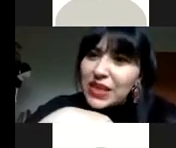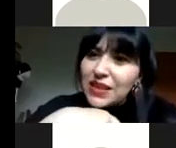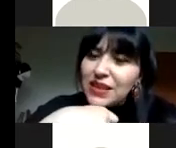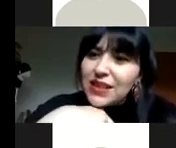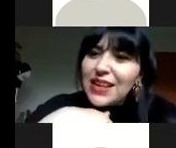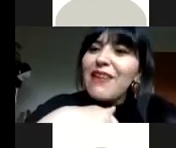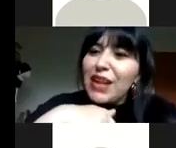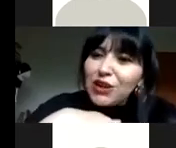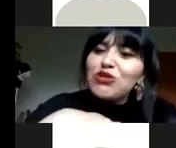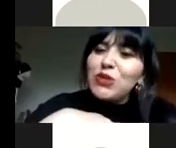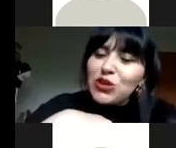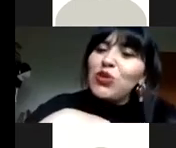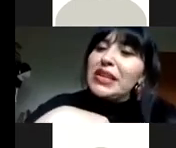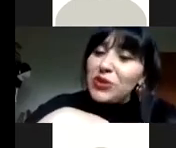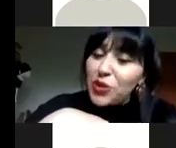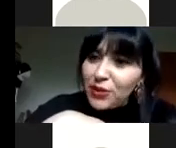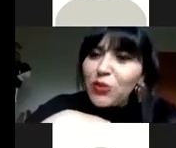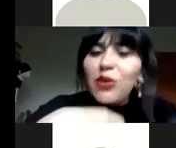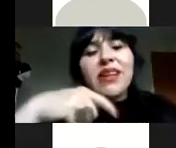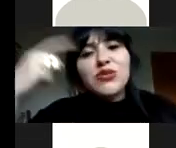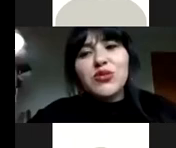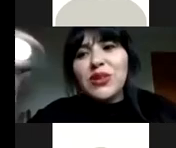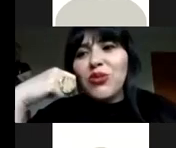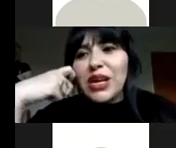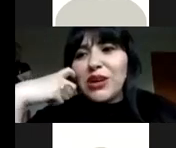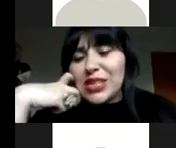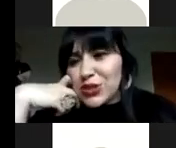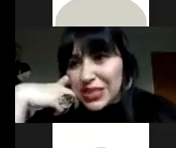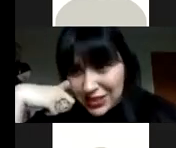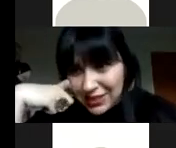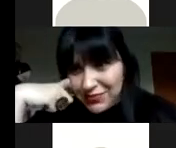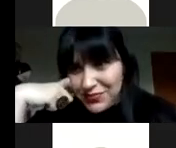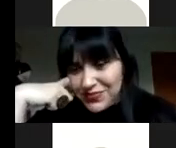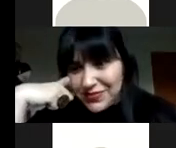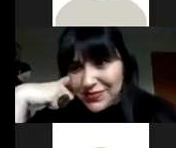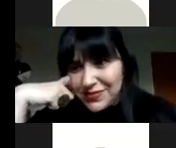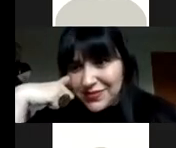usted, ¿habrá consumido solo alcohol o habrá consumido alguna otra sustancia?